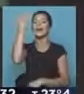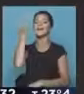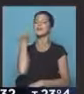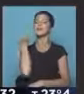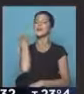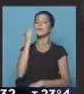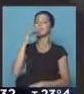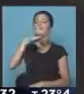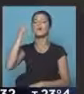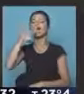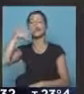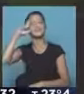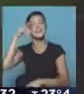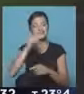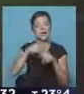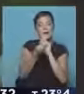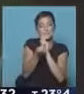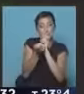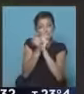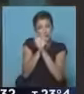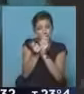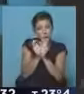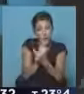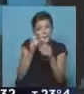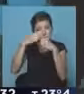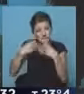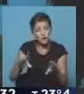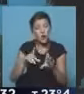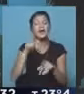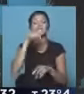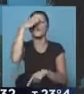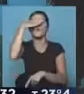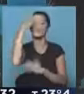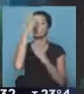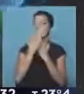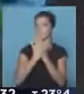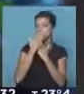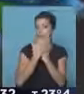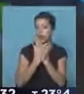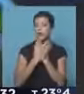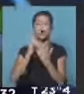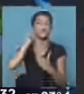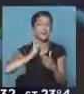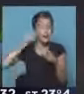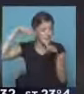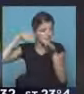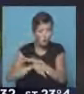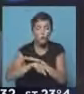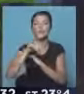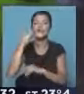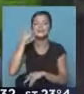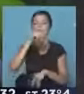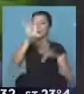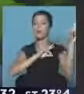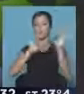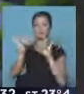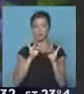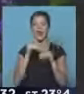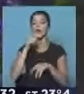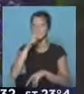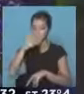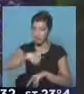transición ya comenzó el gabinete se está formando muchos ultraconservadores ya fueron nombrados ya fueron anunciados se esperan más